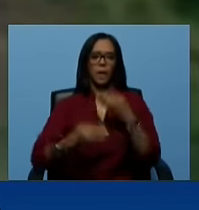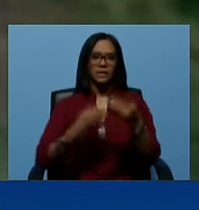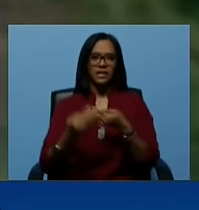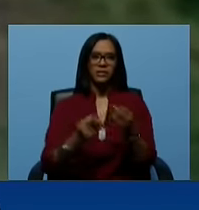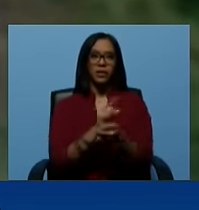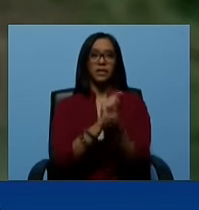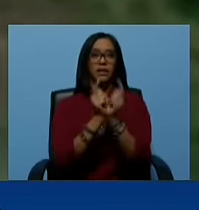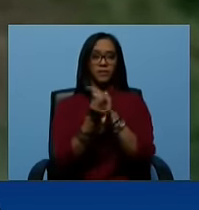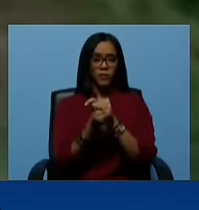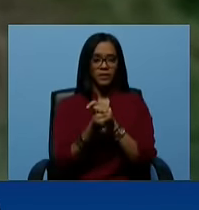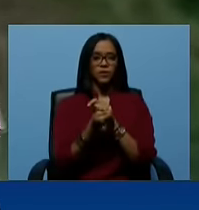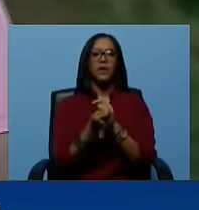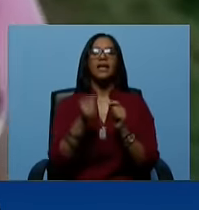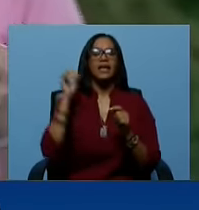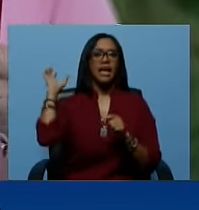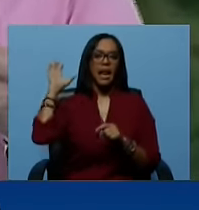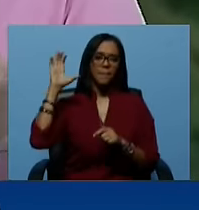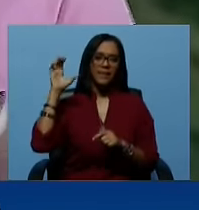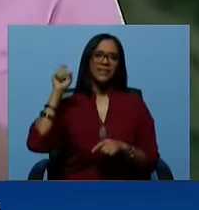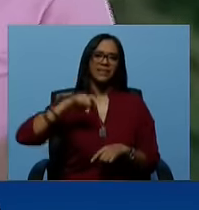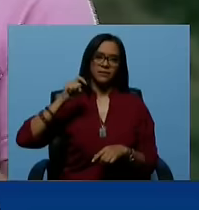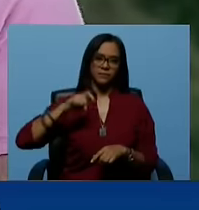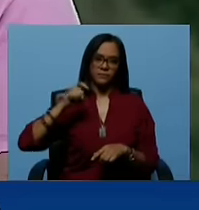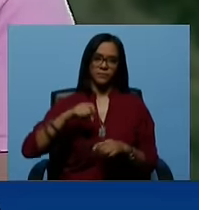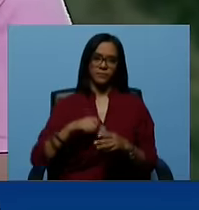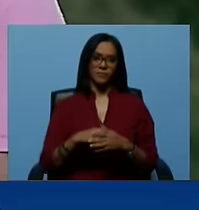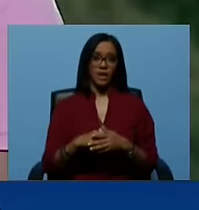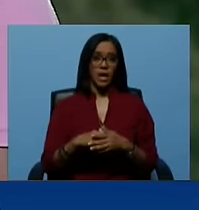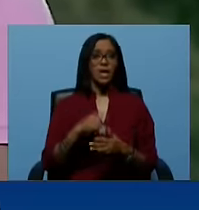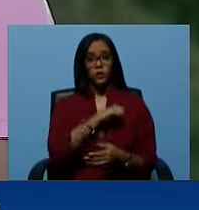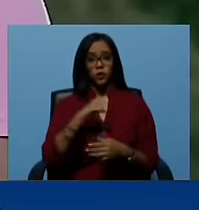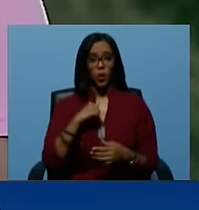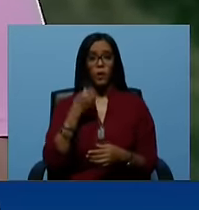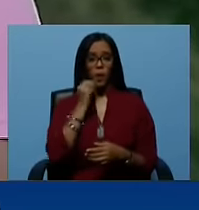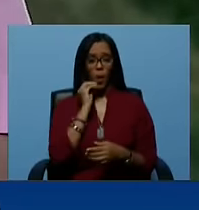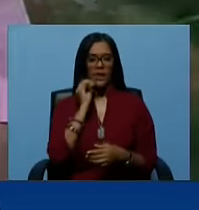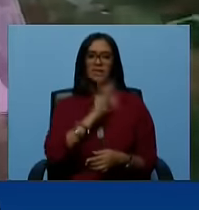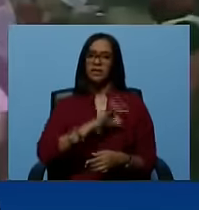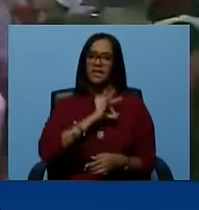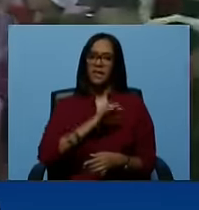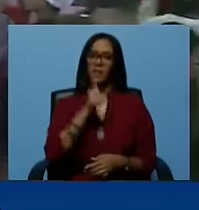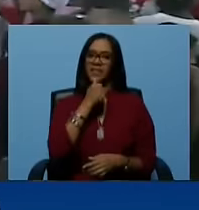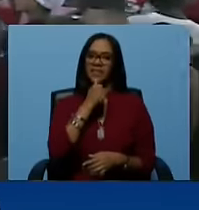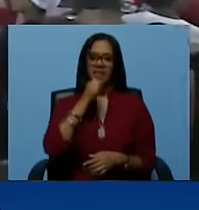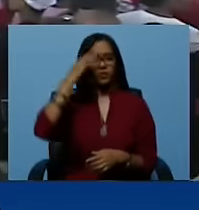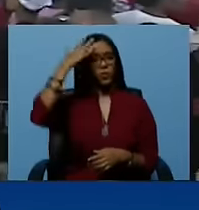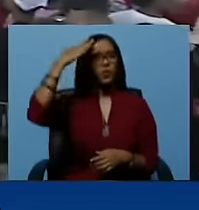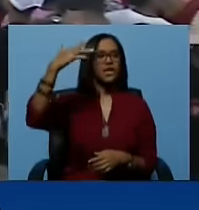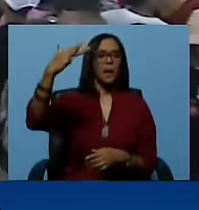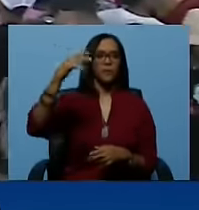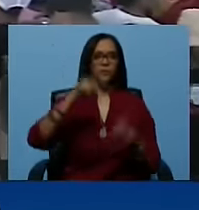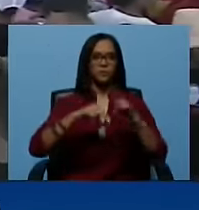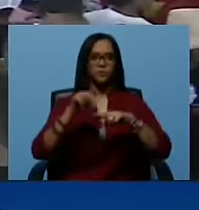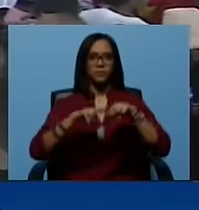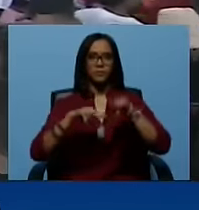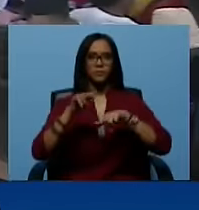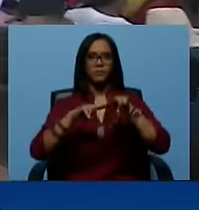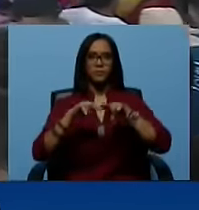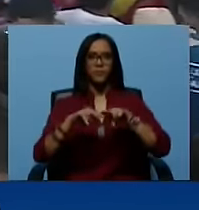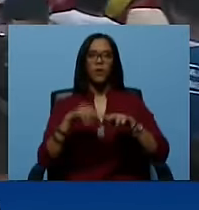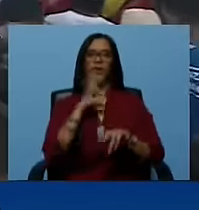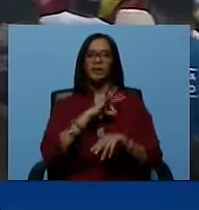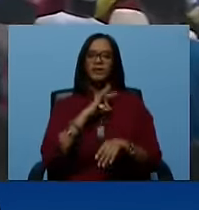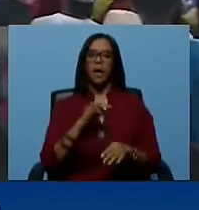transformación que la patria reclama. Somos jóvenes socialistas quienes soñamos y a la vez construimos una sociedad más